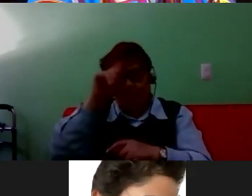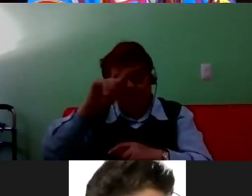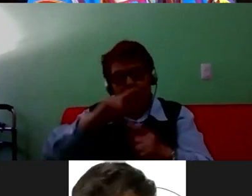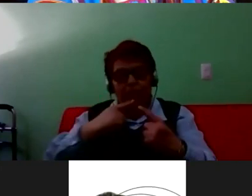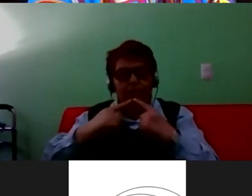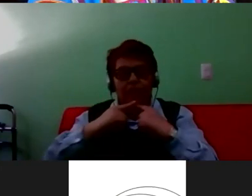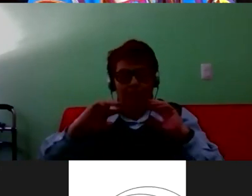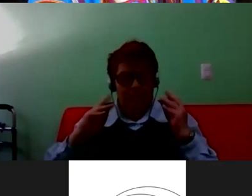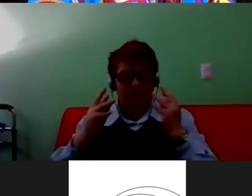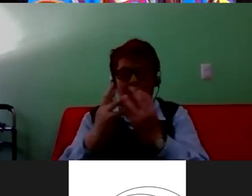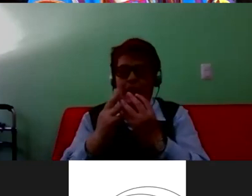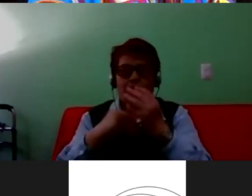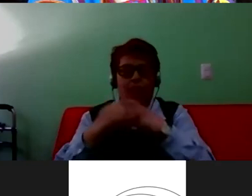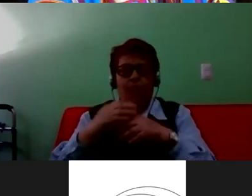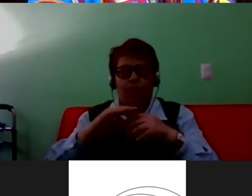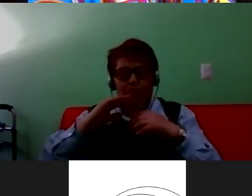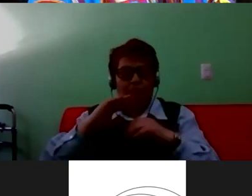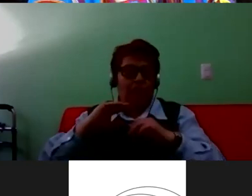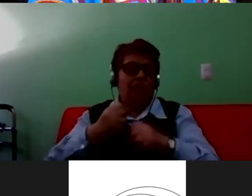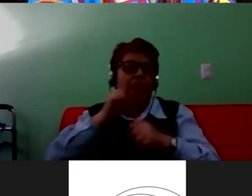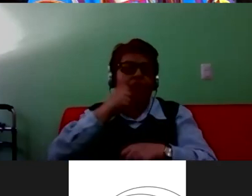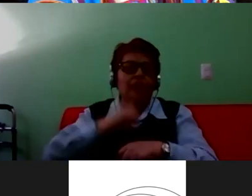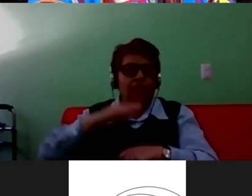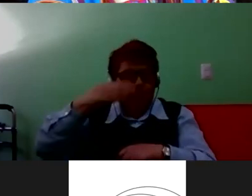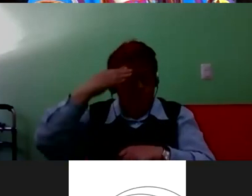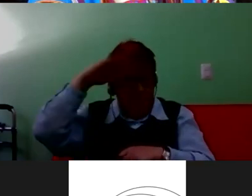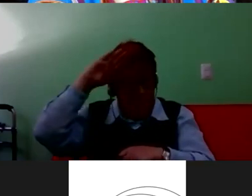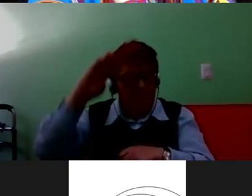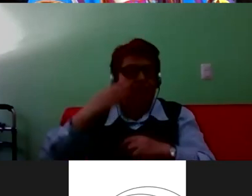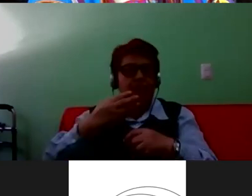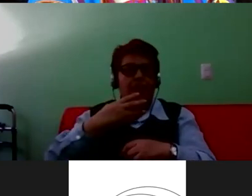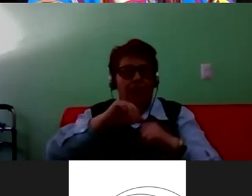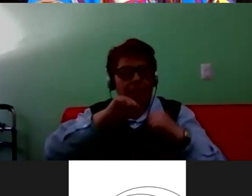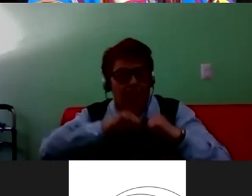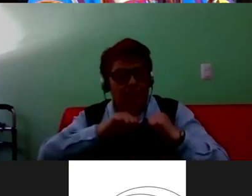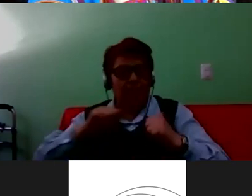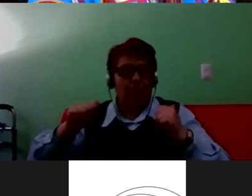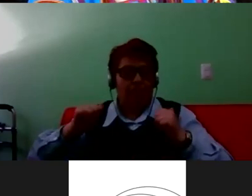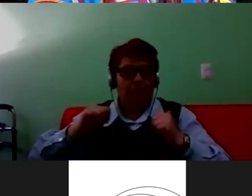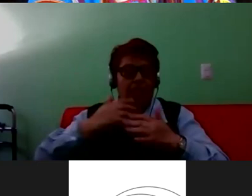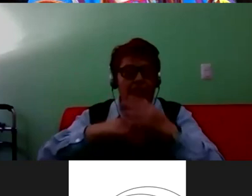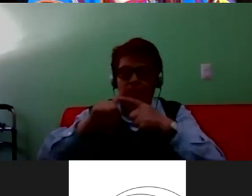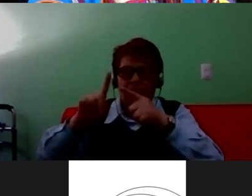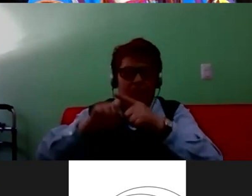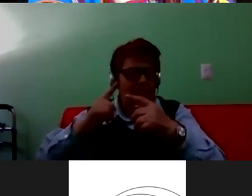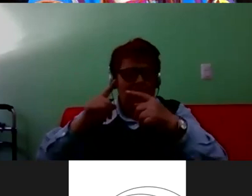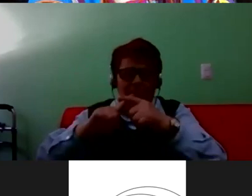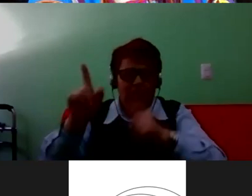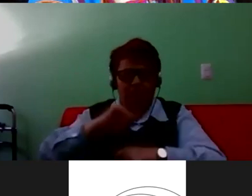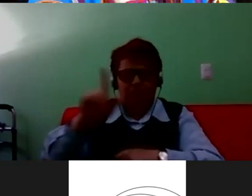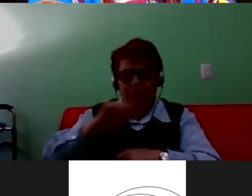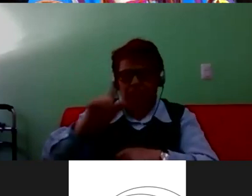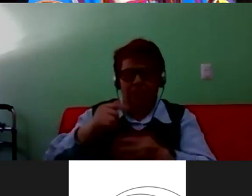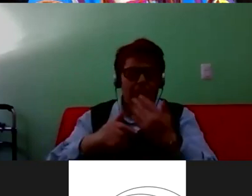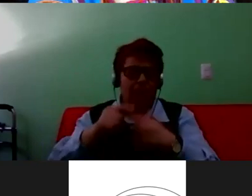el Secretario de la Defensa, el Secretario de la Marina, la Secretaria de Gobernación, la Secretaria de Cultura y diversos otros funcionarios